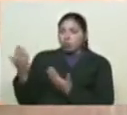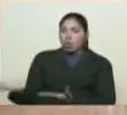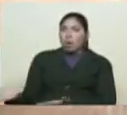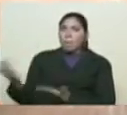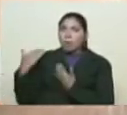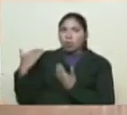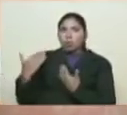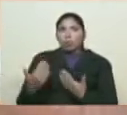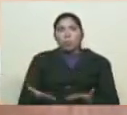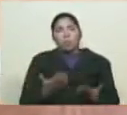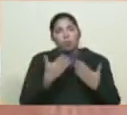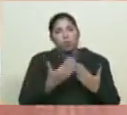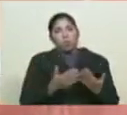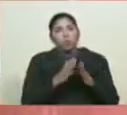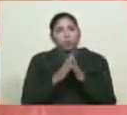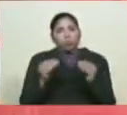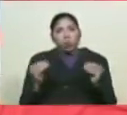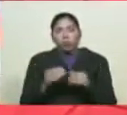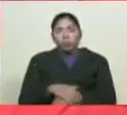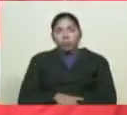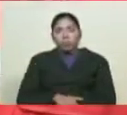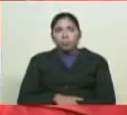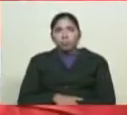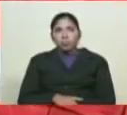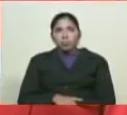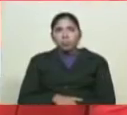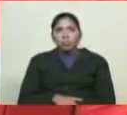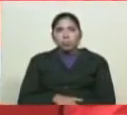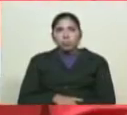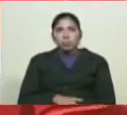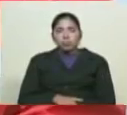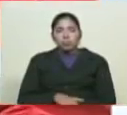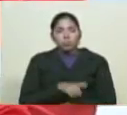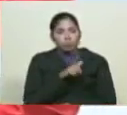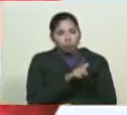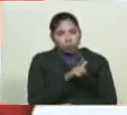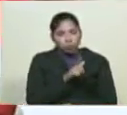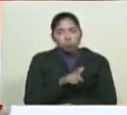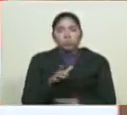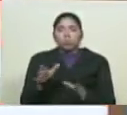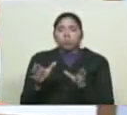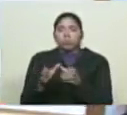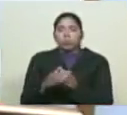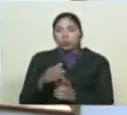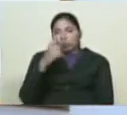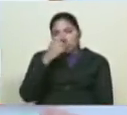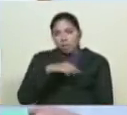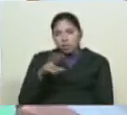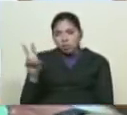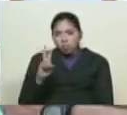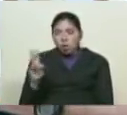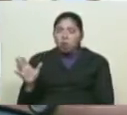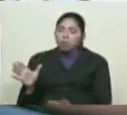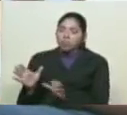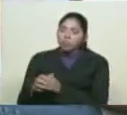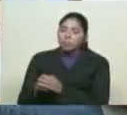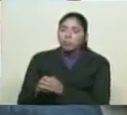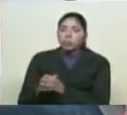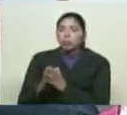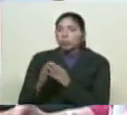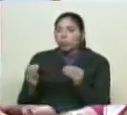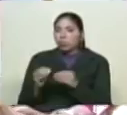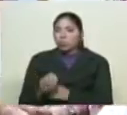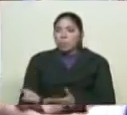MED, PPT, Podemos, Partido Socialista Unido de Venezuela, Movimiento Somos Venezuela, y en esta oportunidad hará lo propio